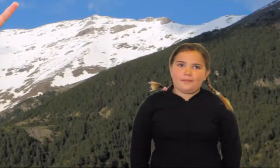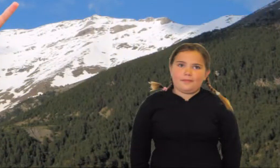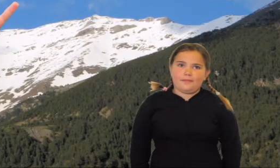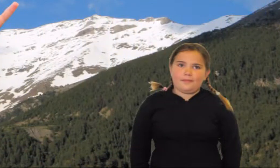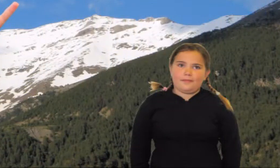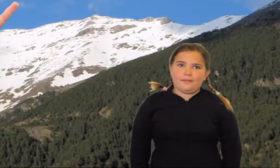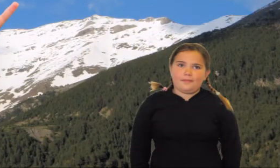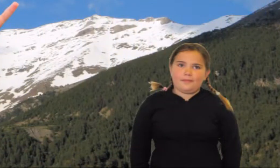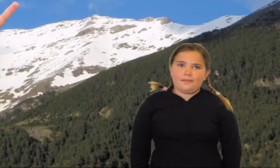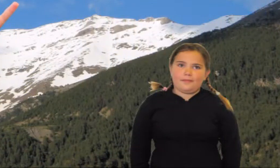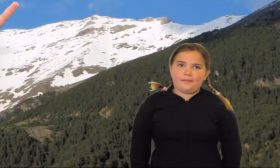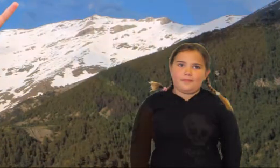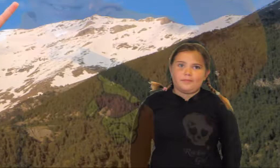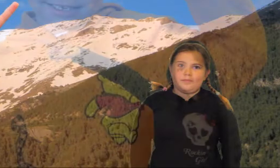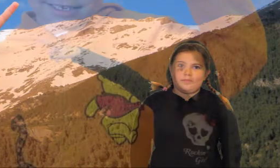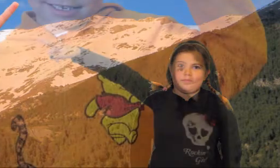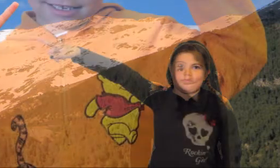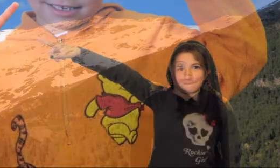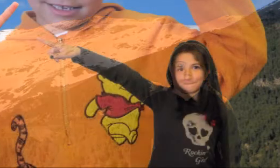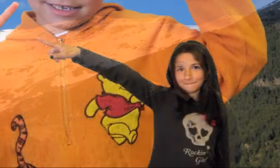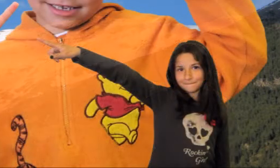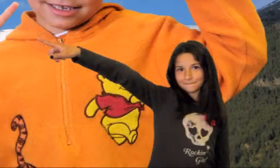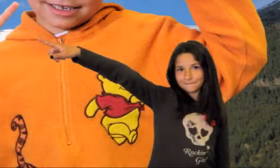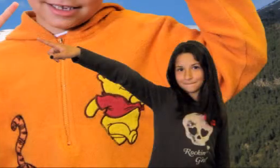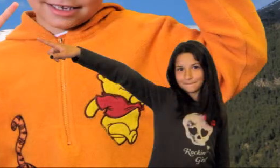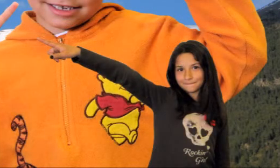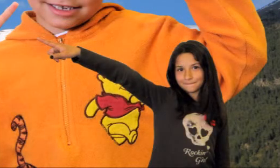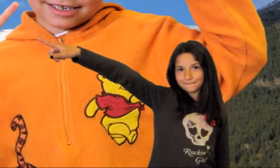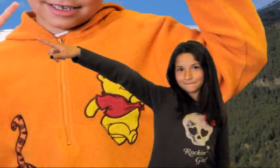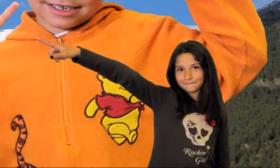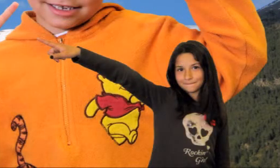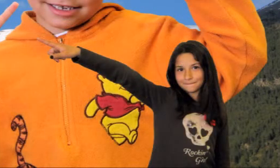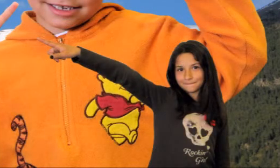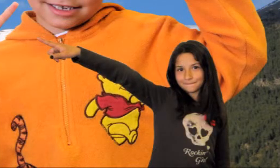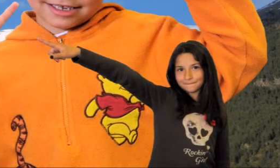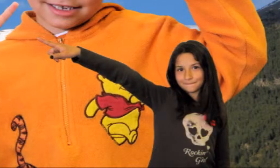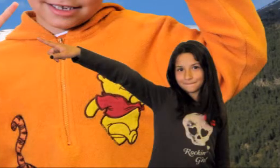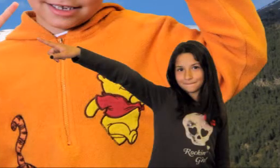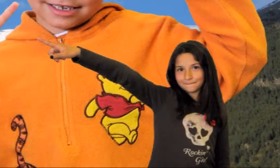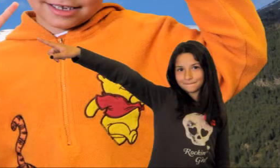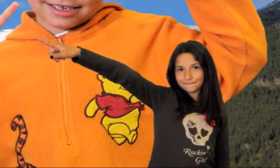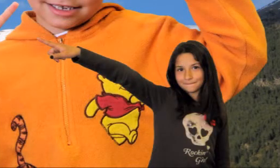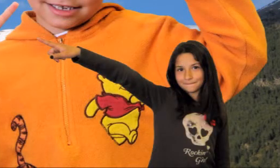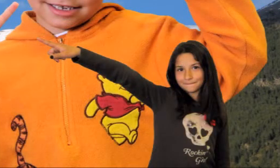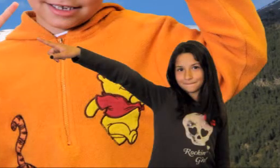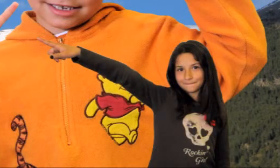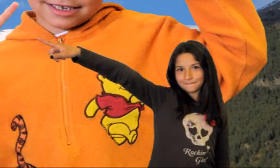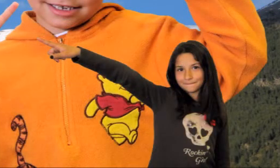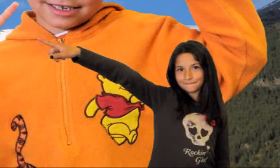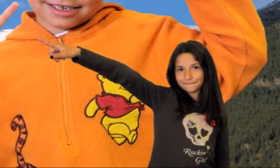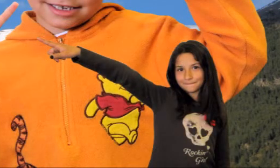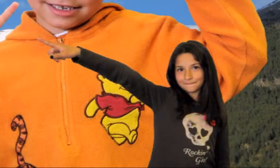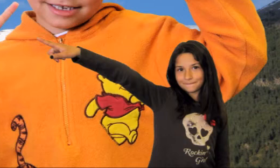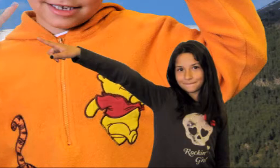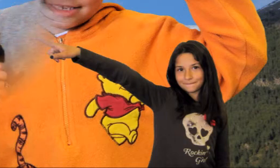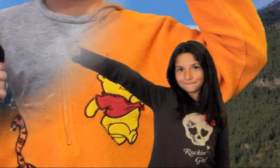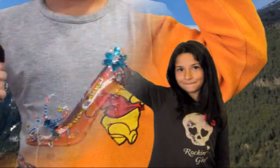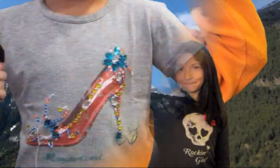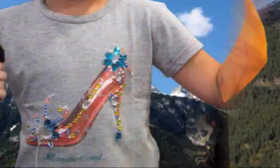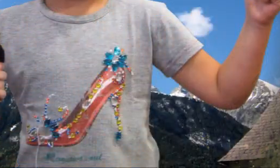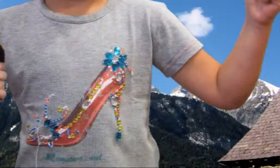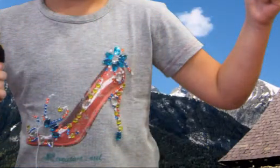tellado de la escuela de sombrero. Y Valentín se metería el de la torre de Tarta. ¡Qué pinche llena! Seguro